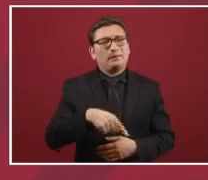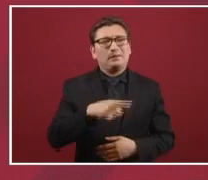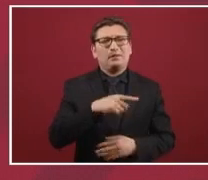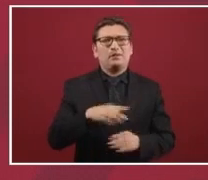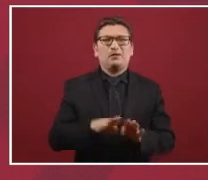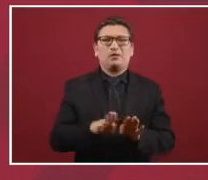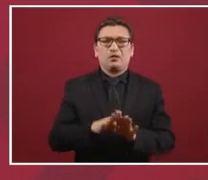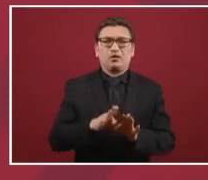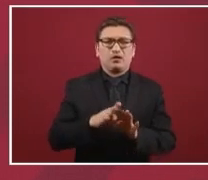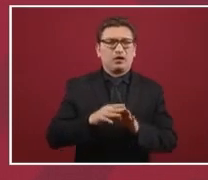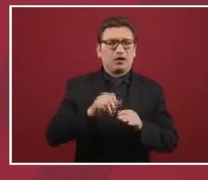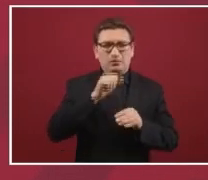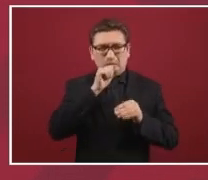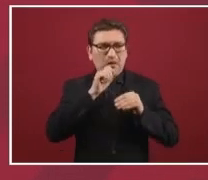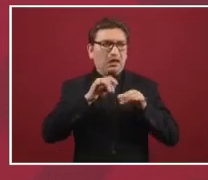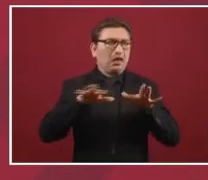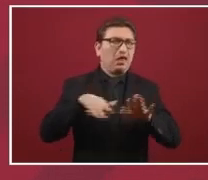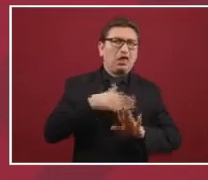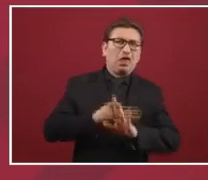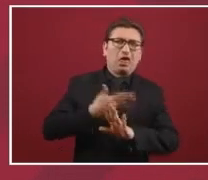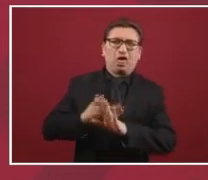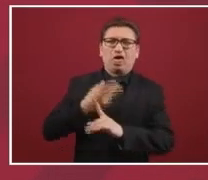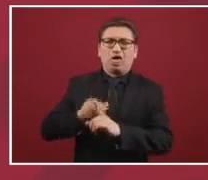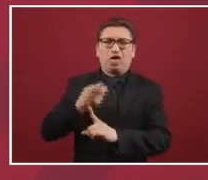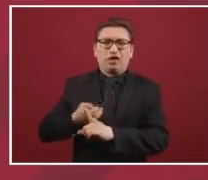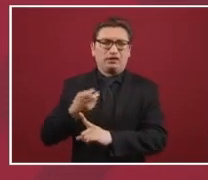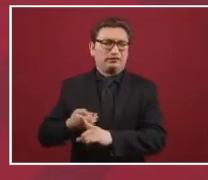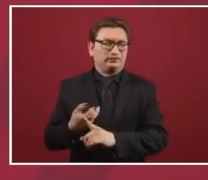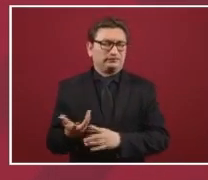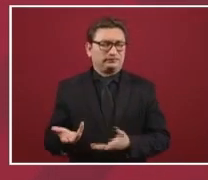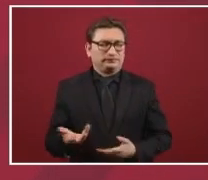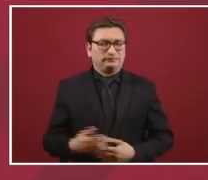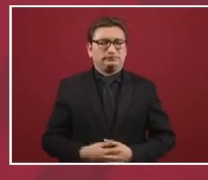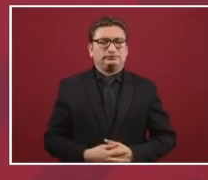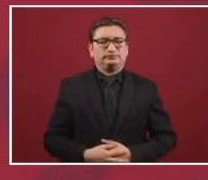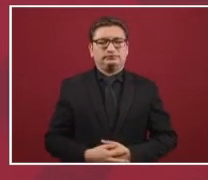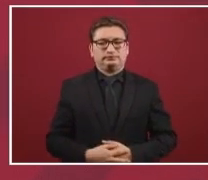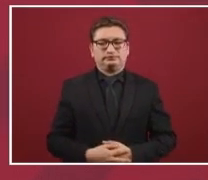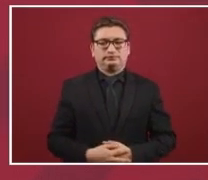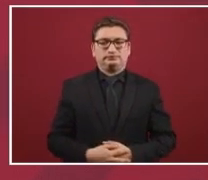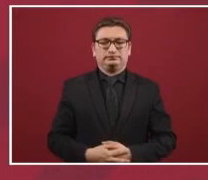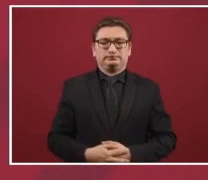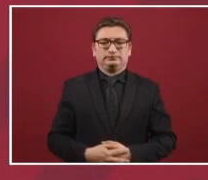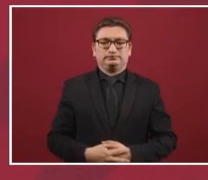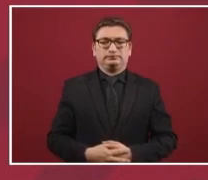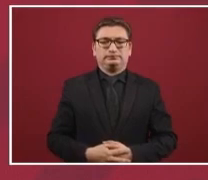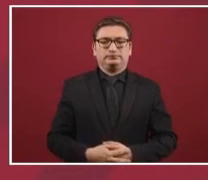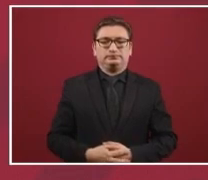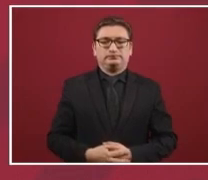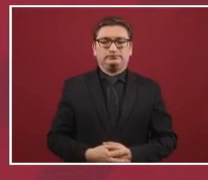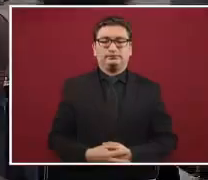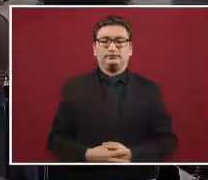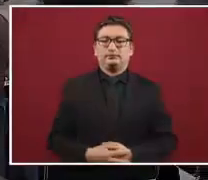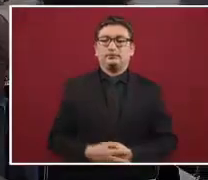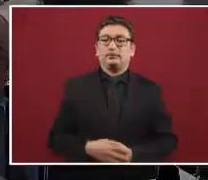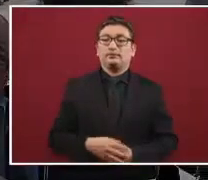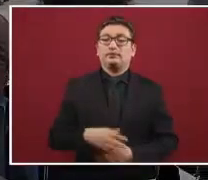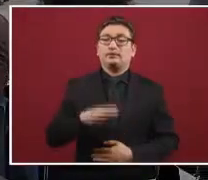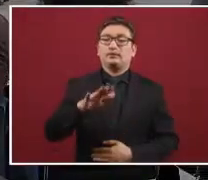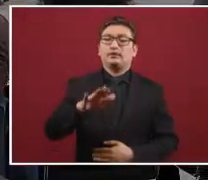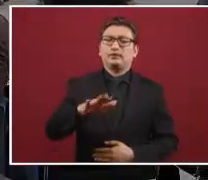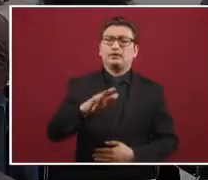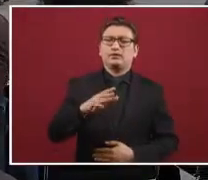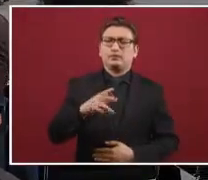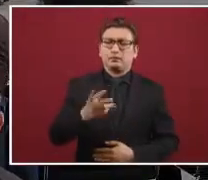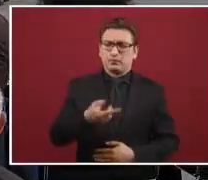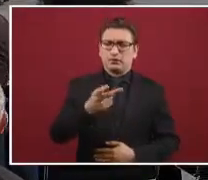caer en una campaña o implementar una campaña como la están haciendo, ¿no? Señor, ¿tiene un estimado